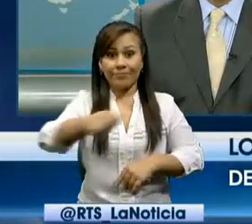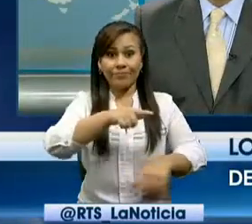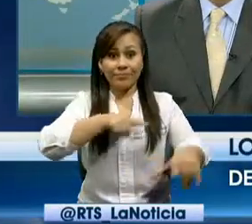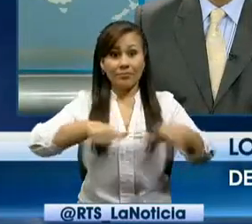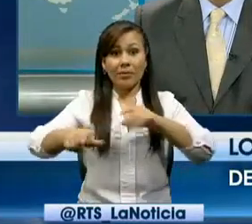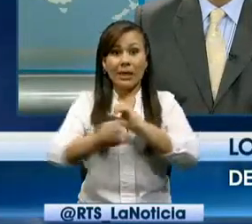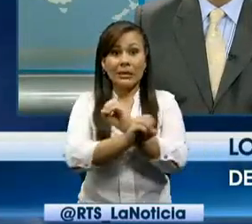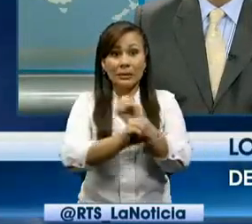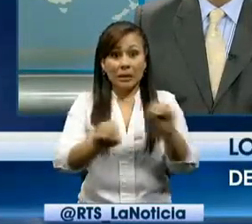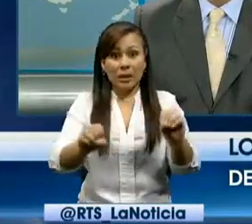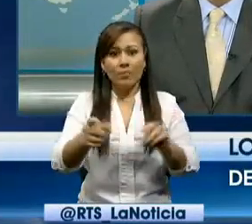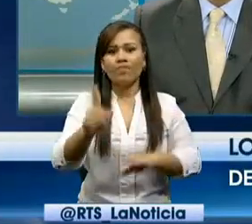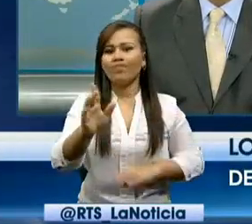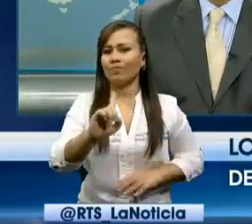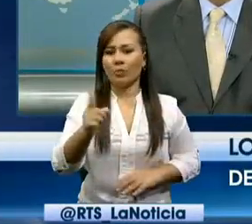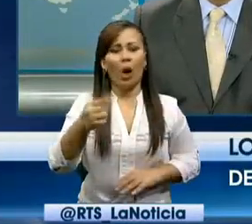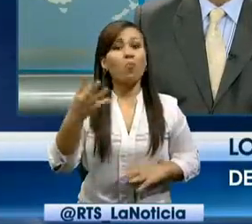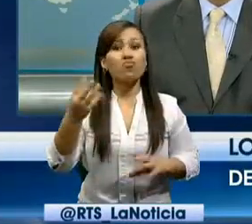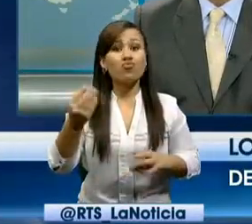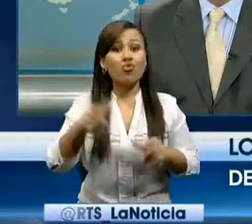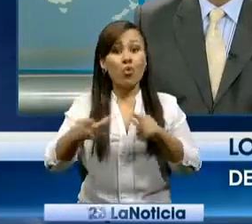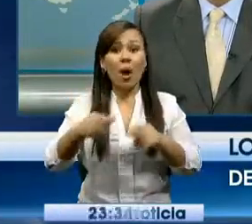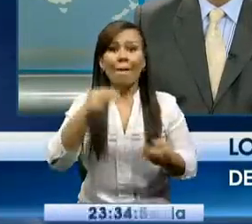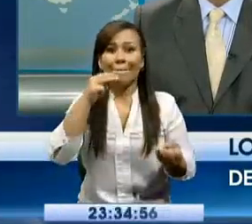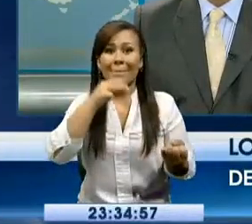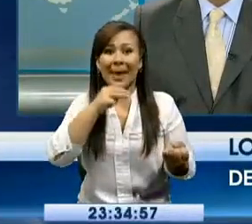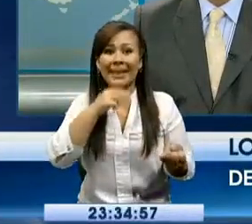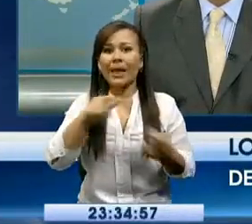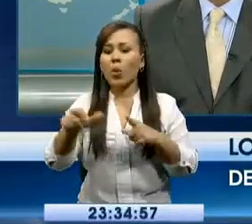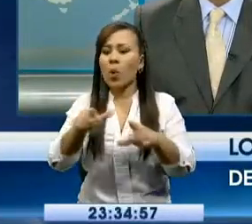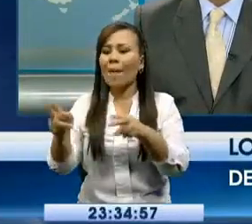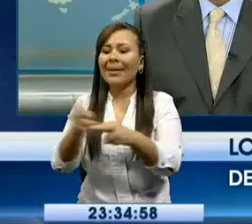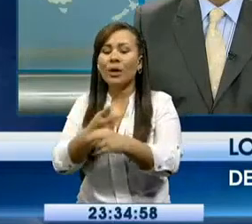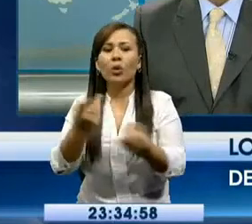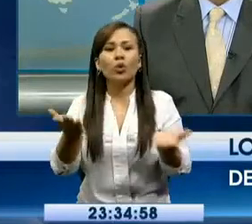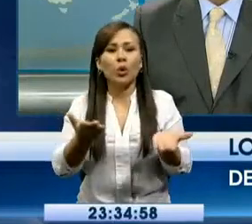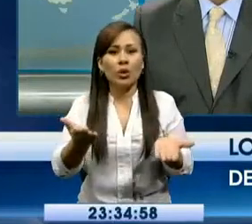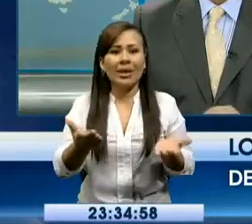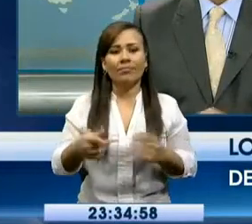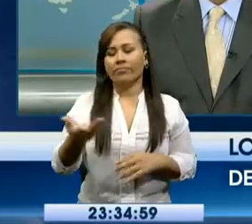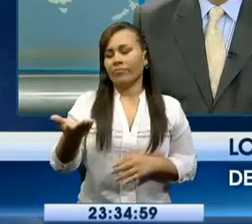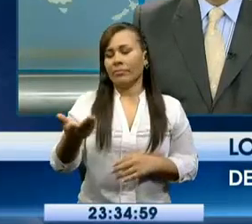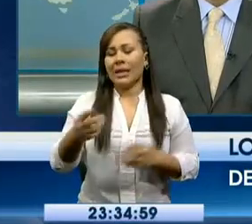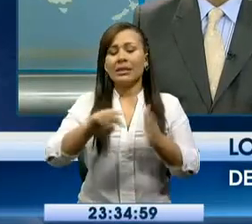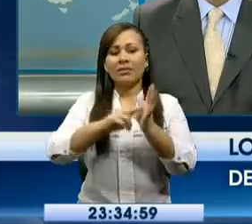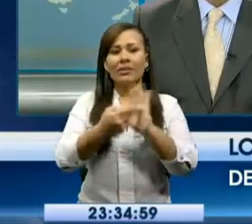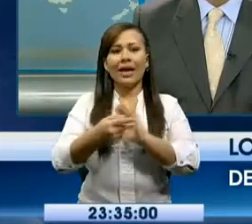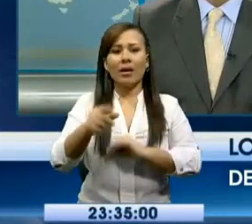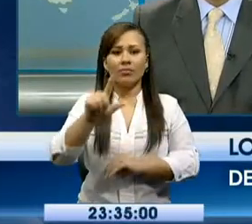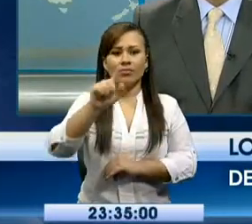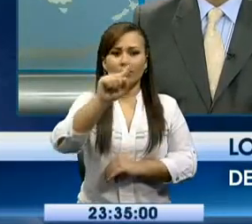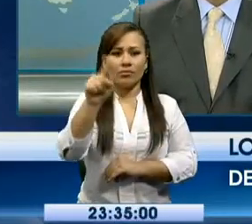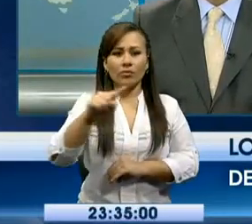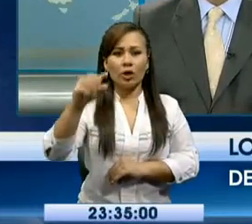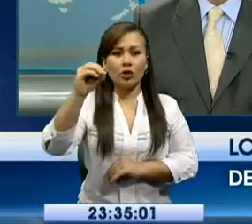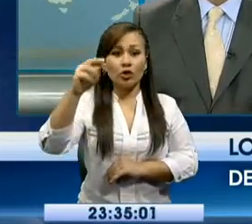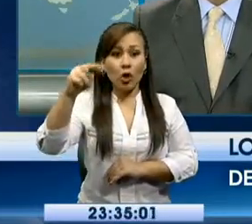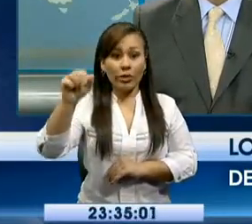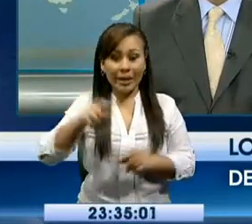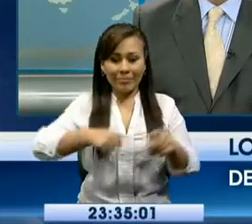Este evento tiene muchas zonas ceros. Manta tiene su zona cero, Puerto Viejo tiene su zona cero, Pedernales. Logramos nosotros